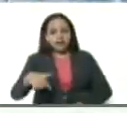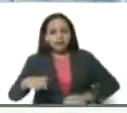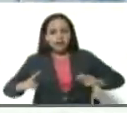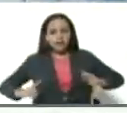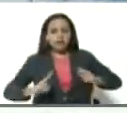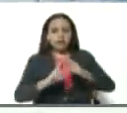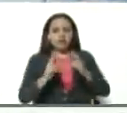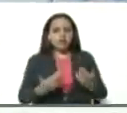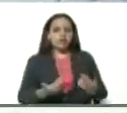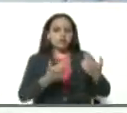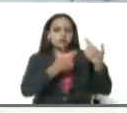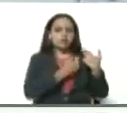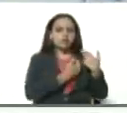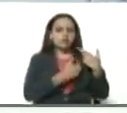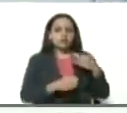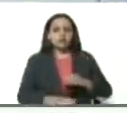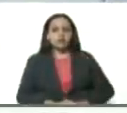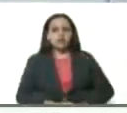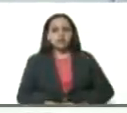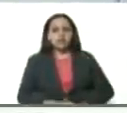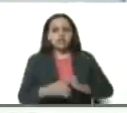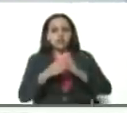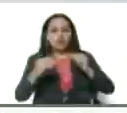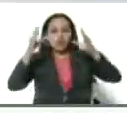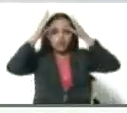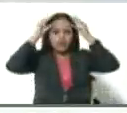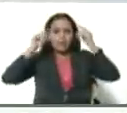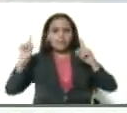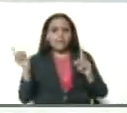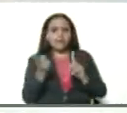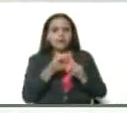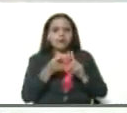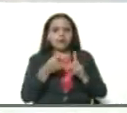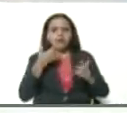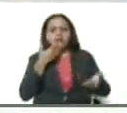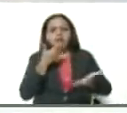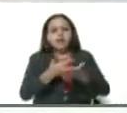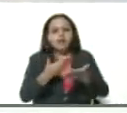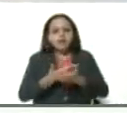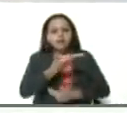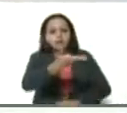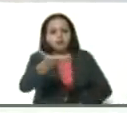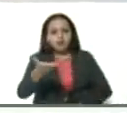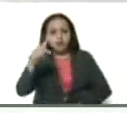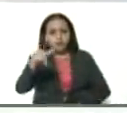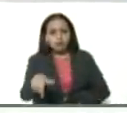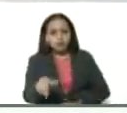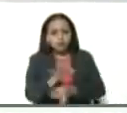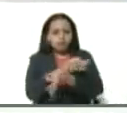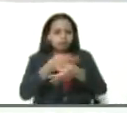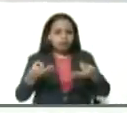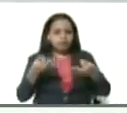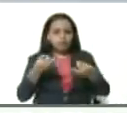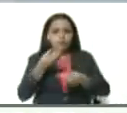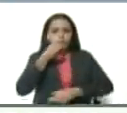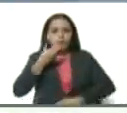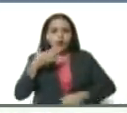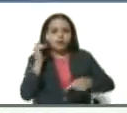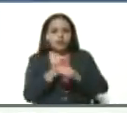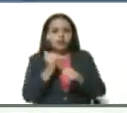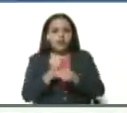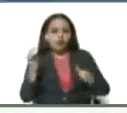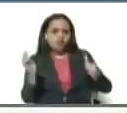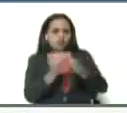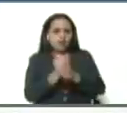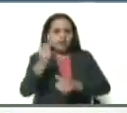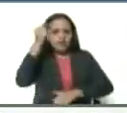en representación de lo que es el gremio de enfermería. Primeramente, para darle las gracias a usted por todo este logro que hemos obtenido